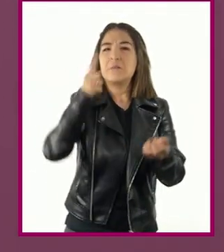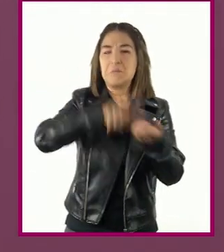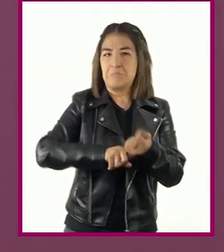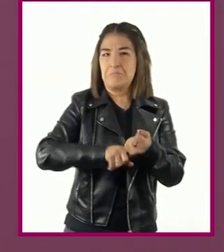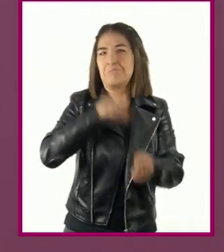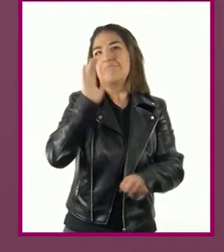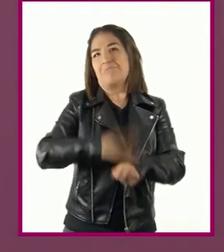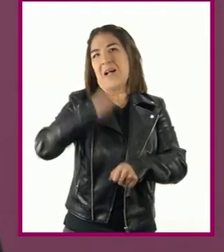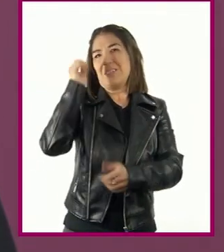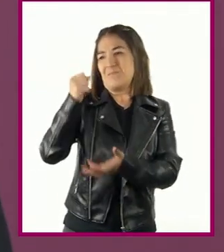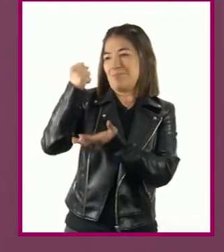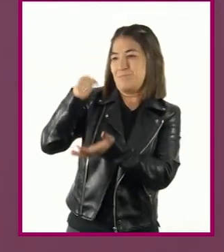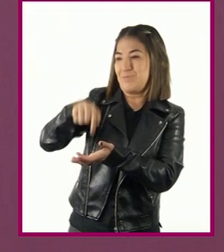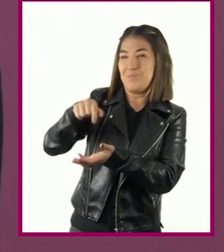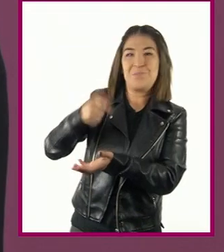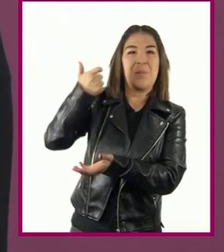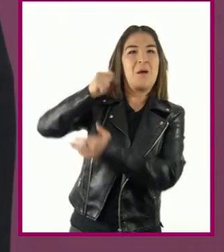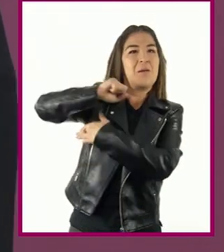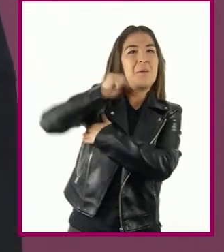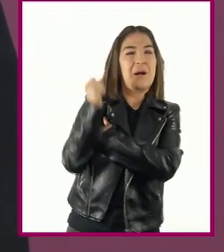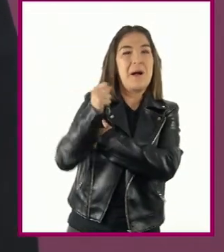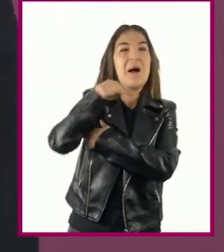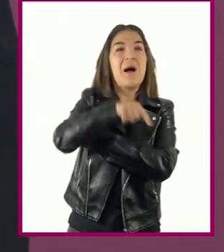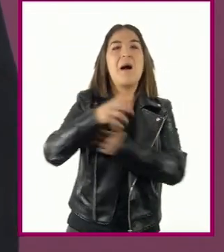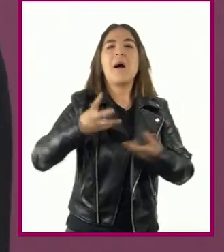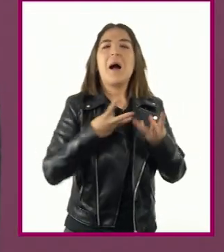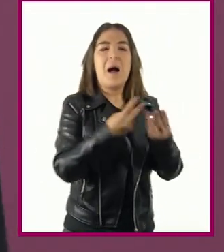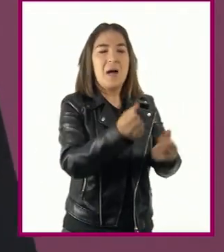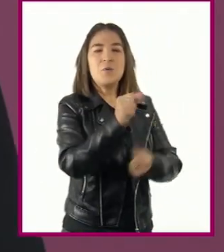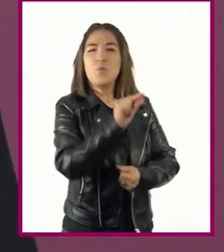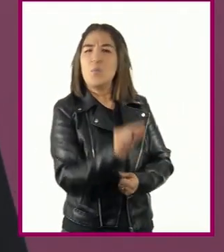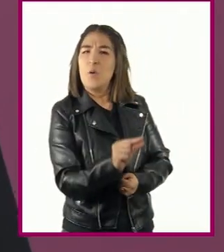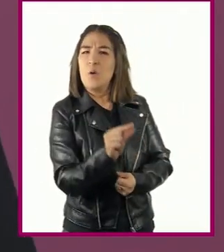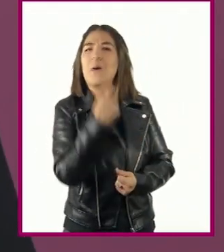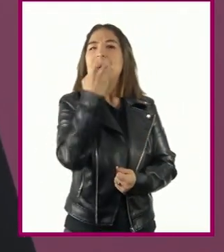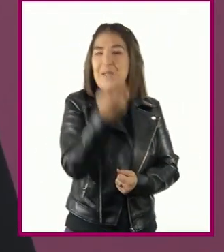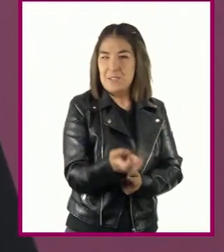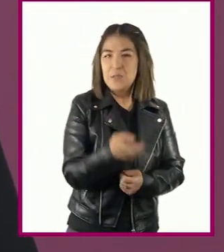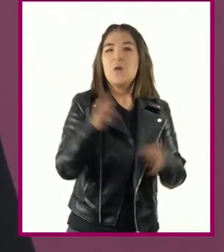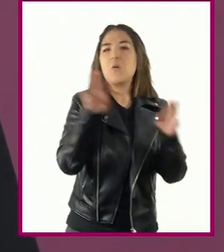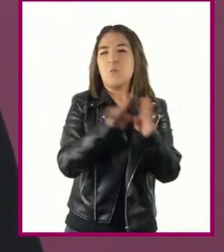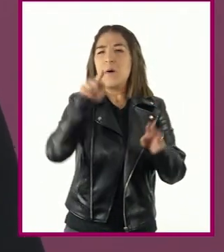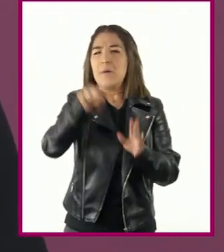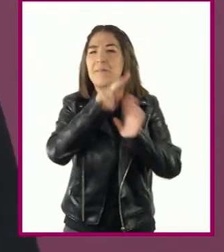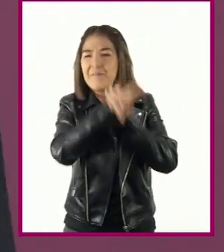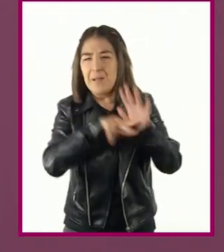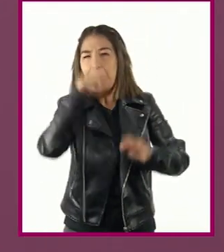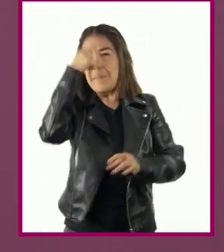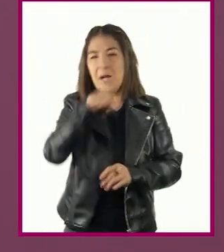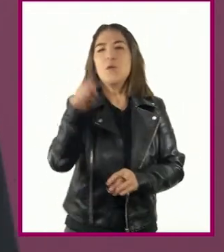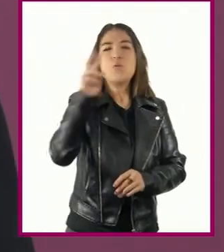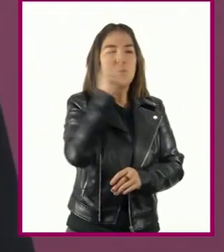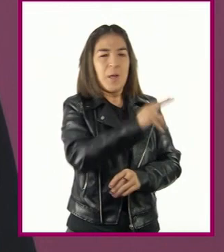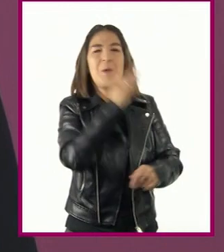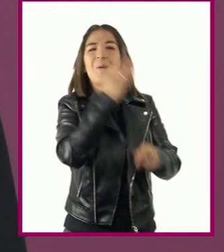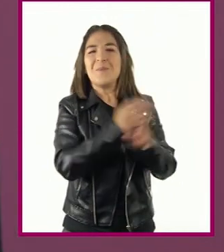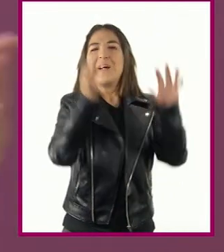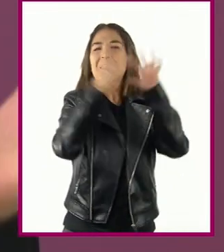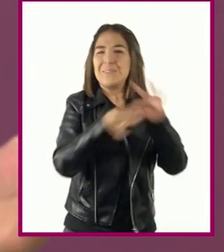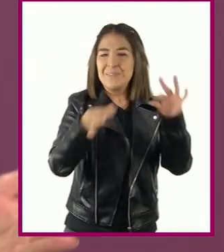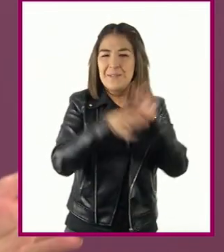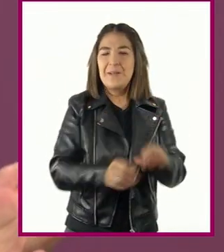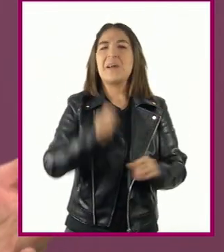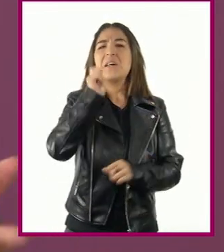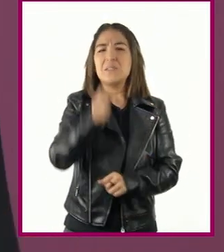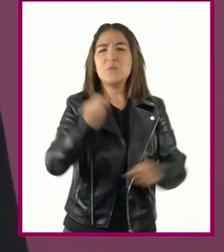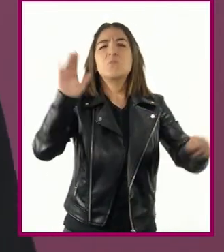que gasta, pero el ejemplo apenas nos deja ver la necesidad de tener control sobre los gastos. Aún falta